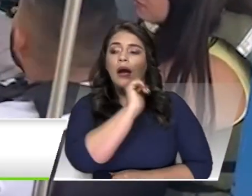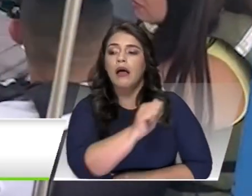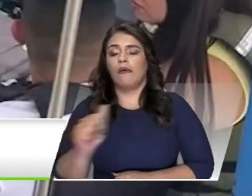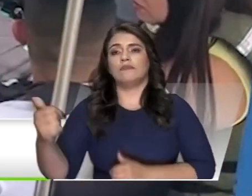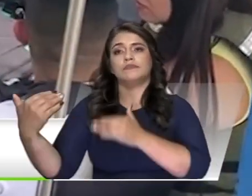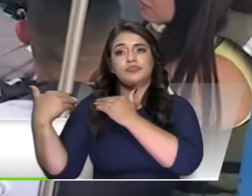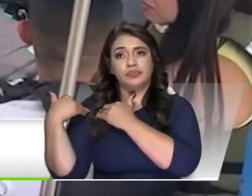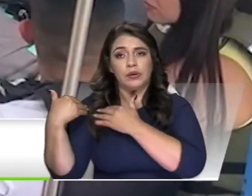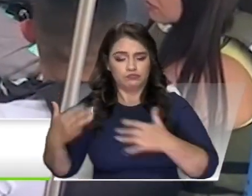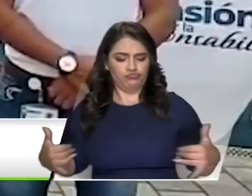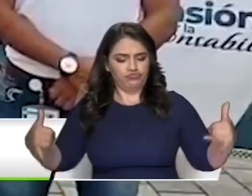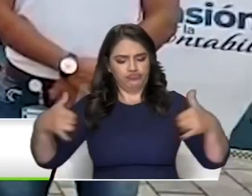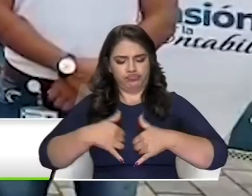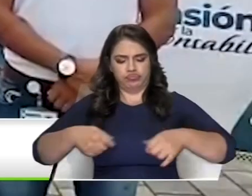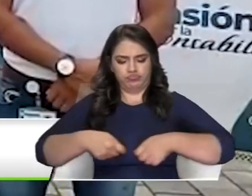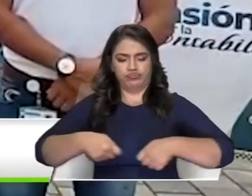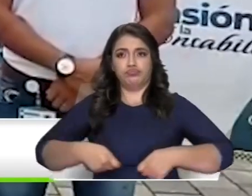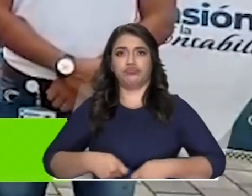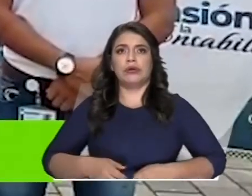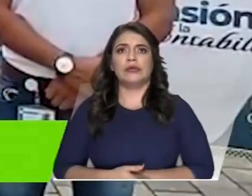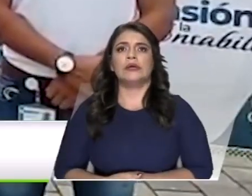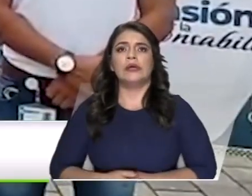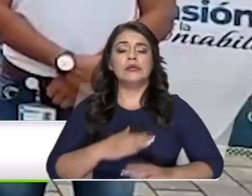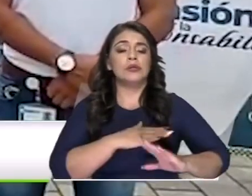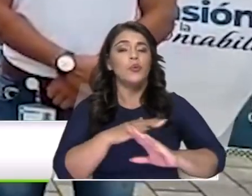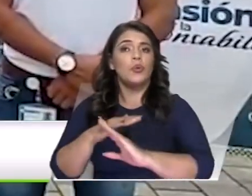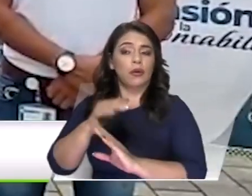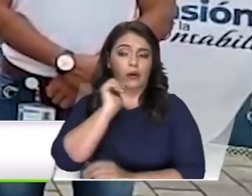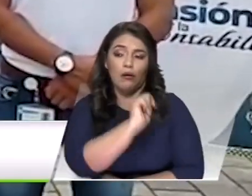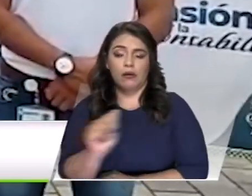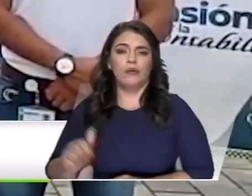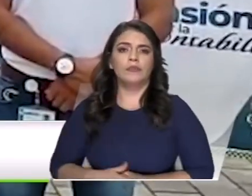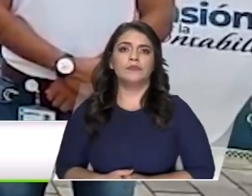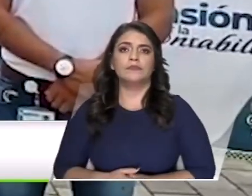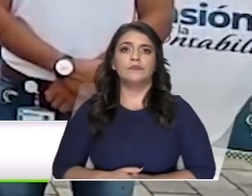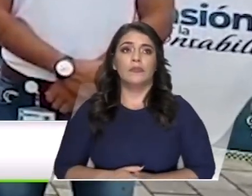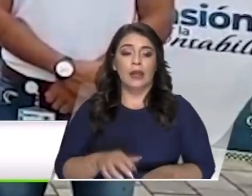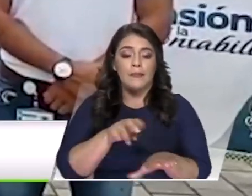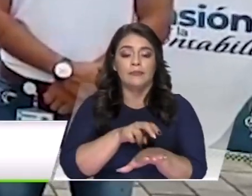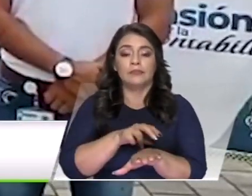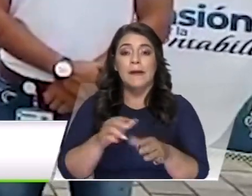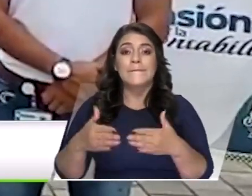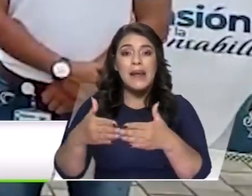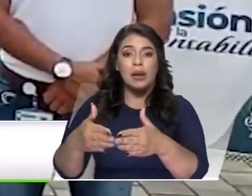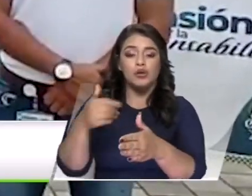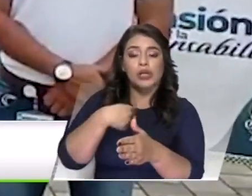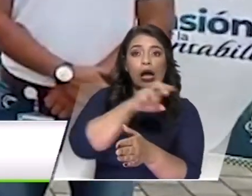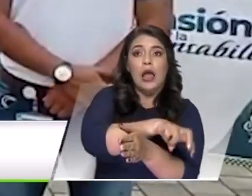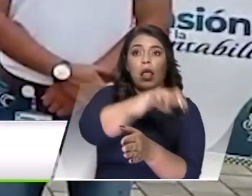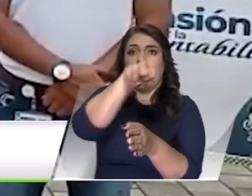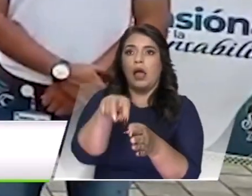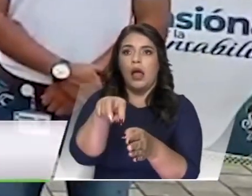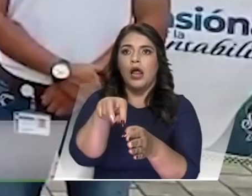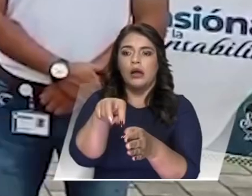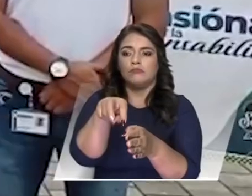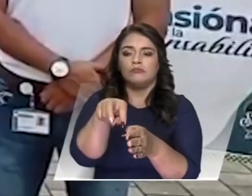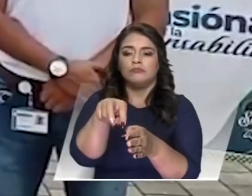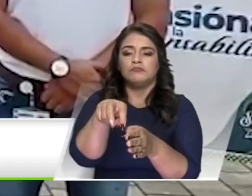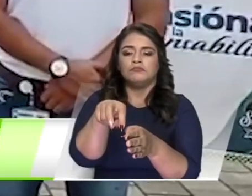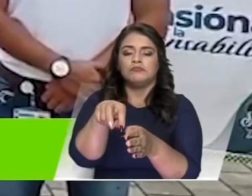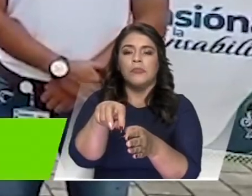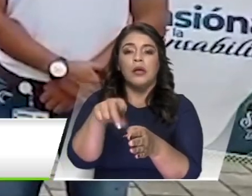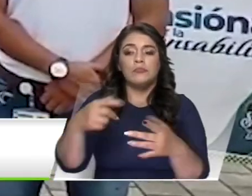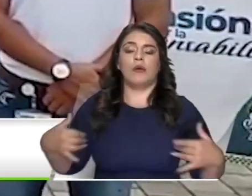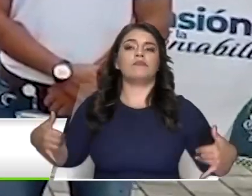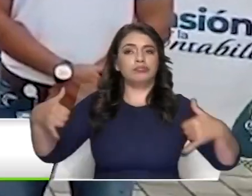turista de su seguridad. Utilicen sus chalecos salvavidas antes de utilizar la embarcación, que no hagan uso de la misma bajo los